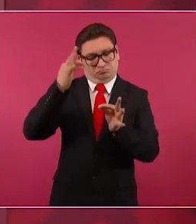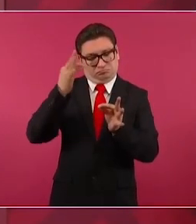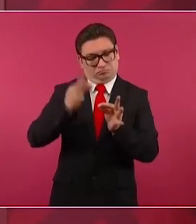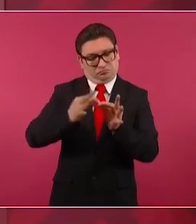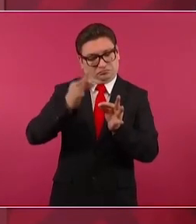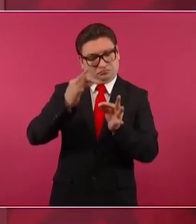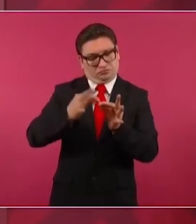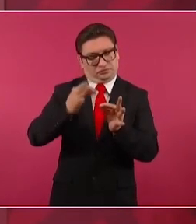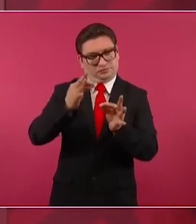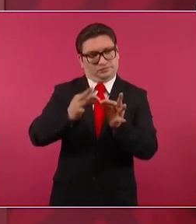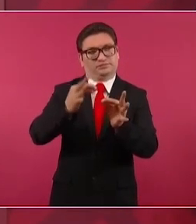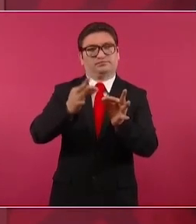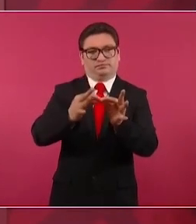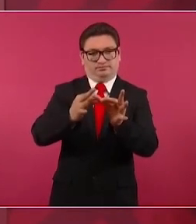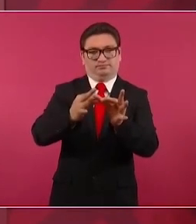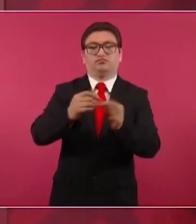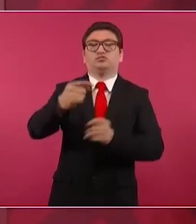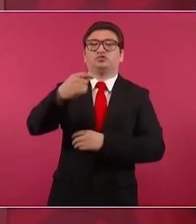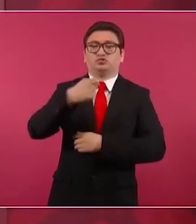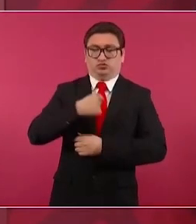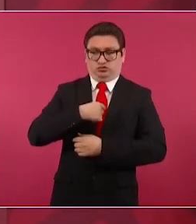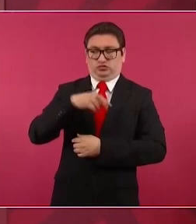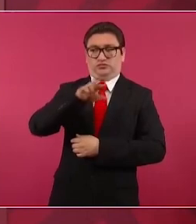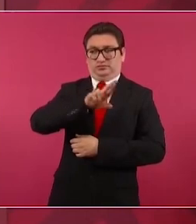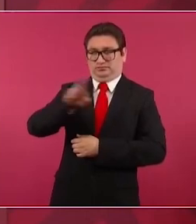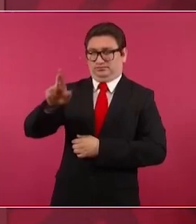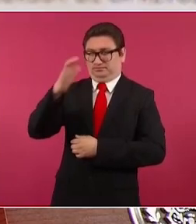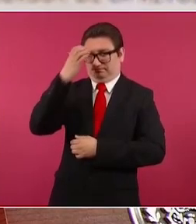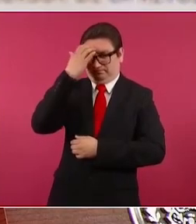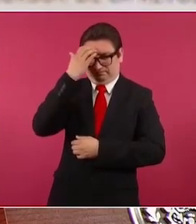y lo reconozco y lo agradezco,